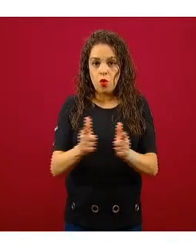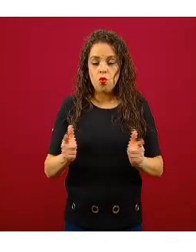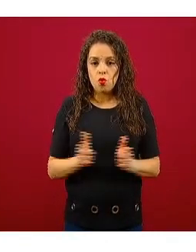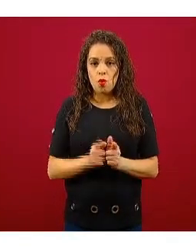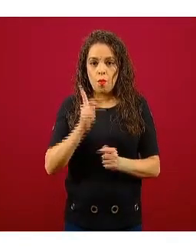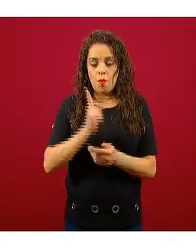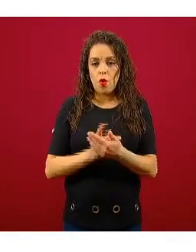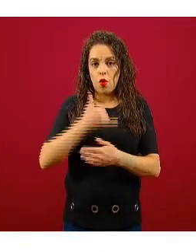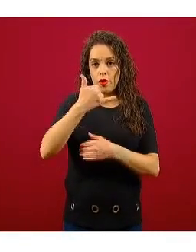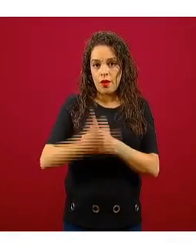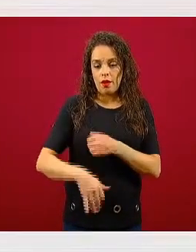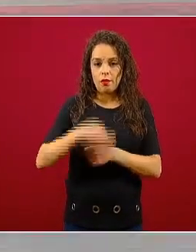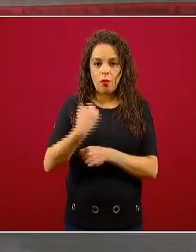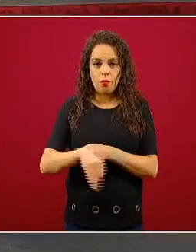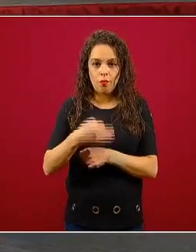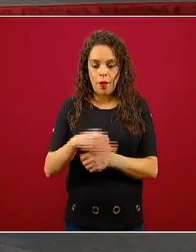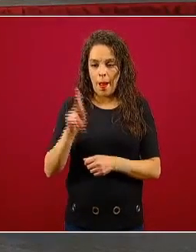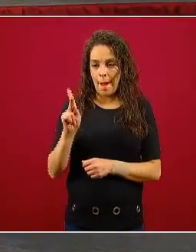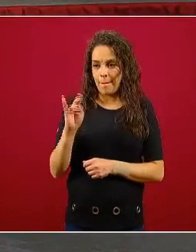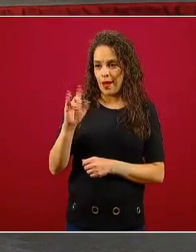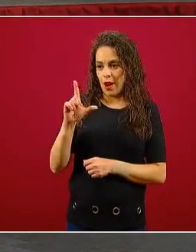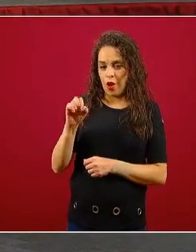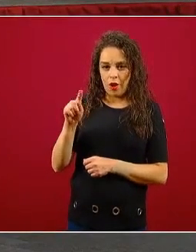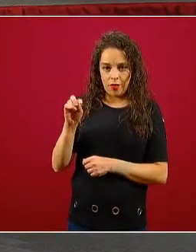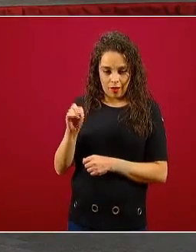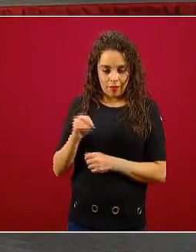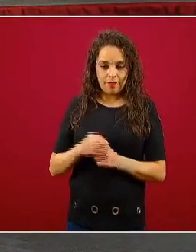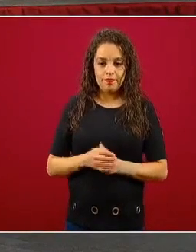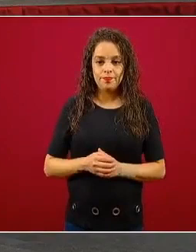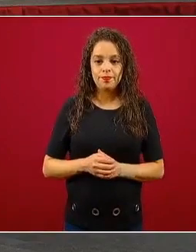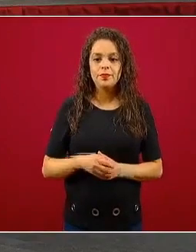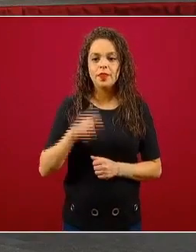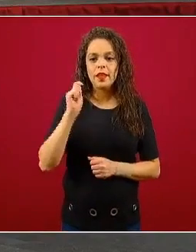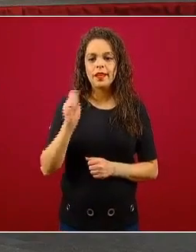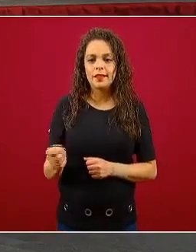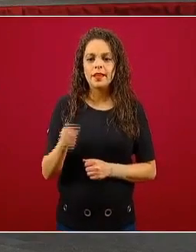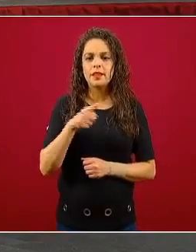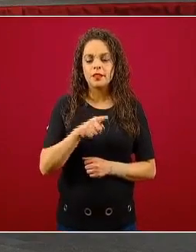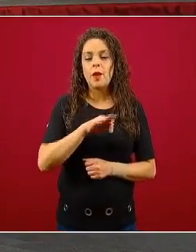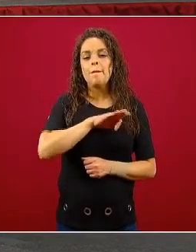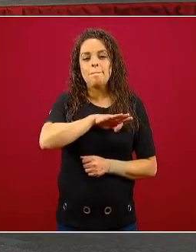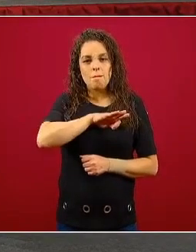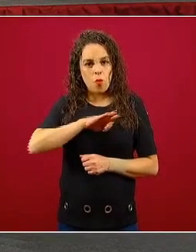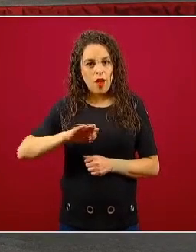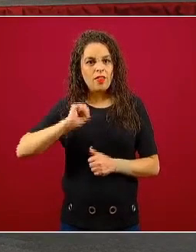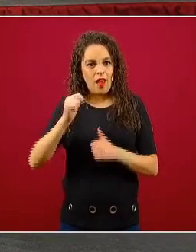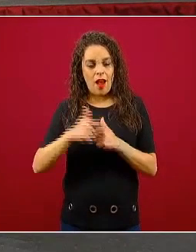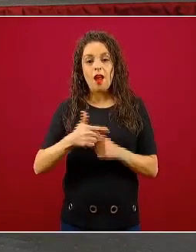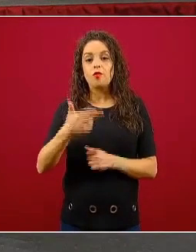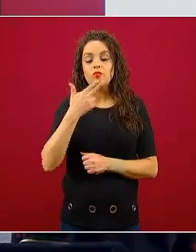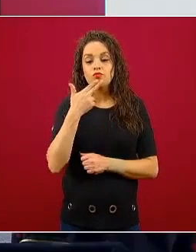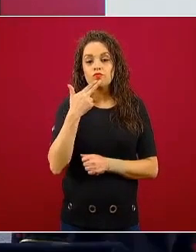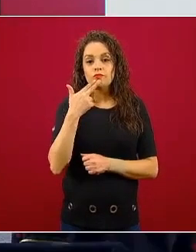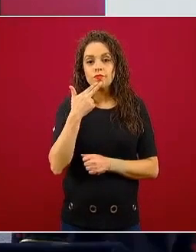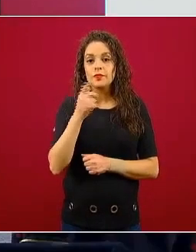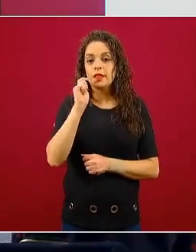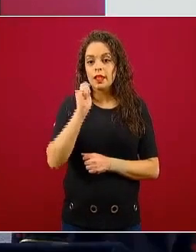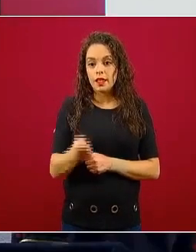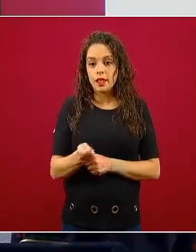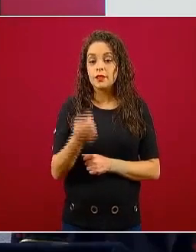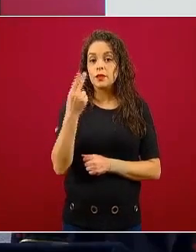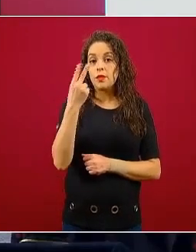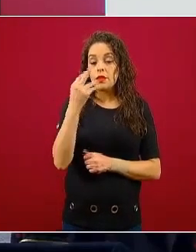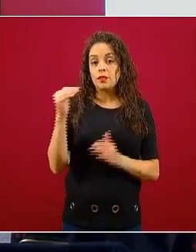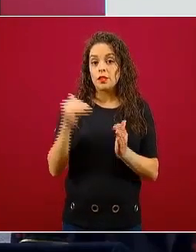se puede pasar a la siguiente, hay una medida que puede servir, que es el crédito de